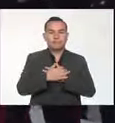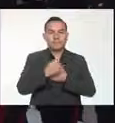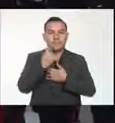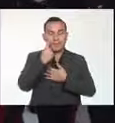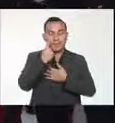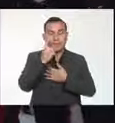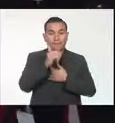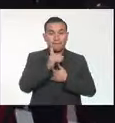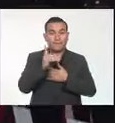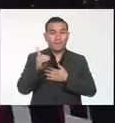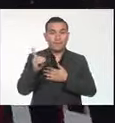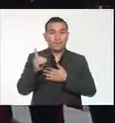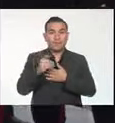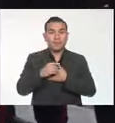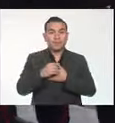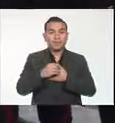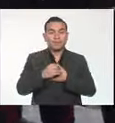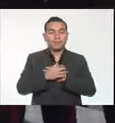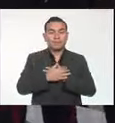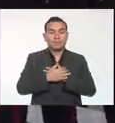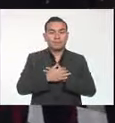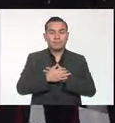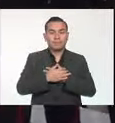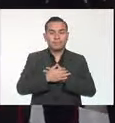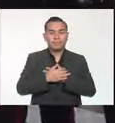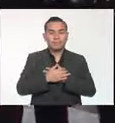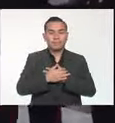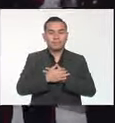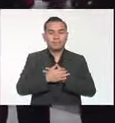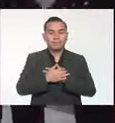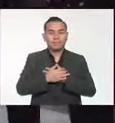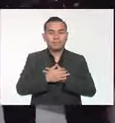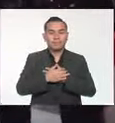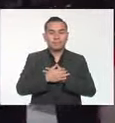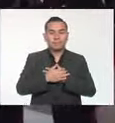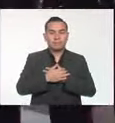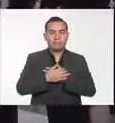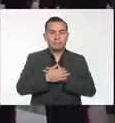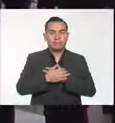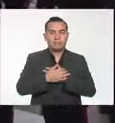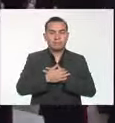¡Vista a la derecha! ¡Atención presente! ¡Ir!